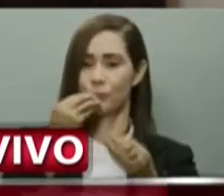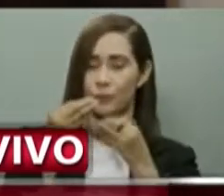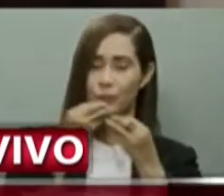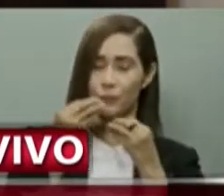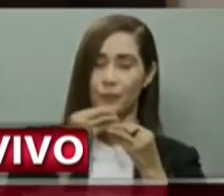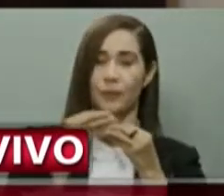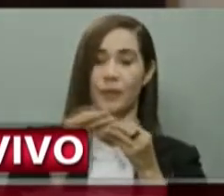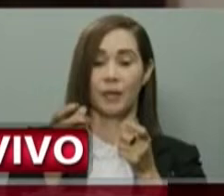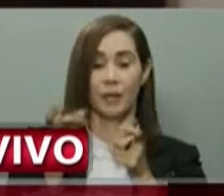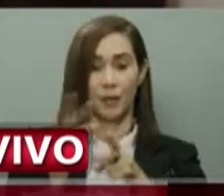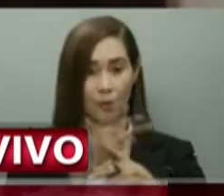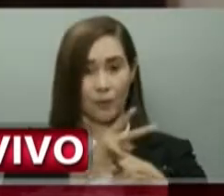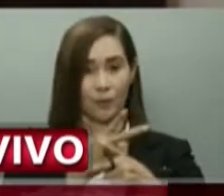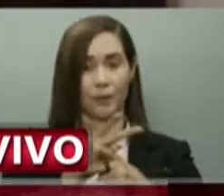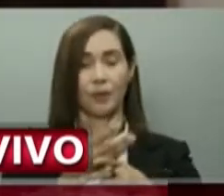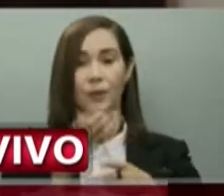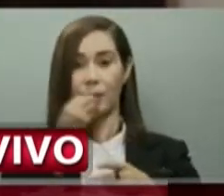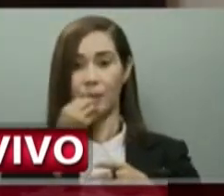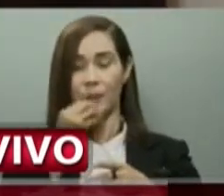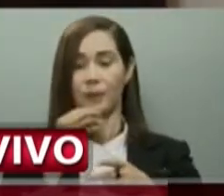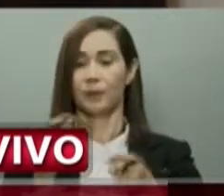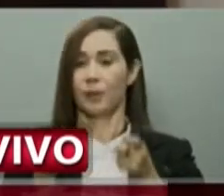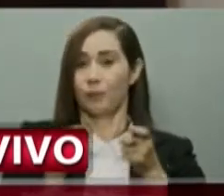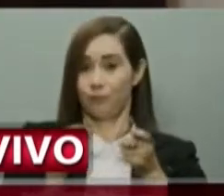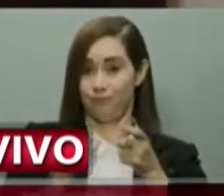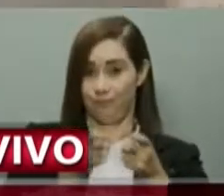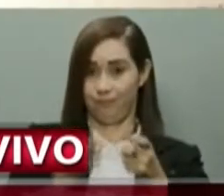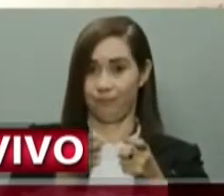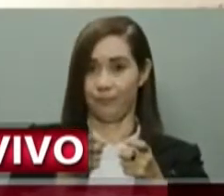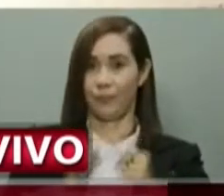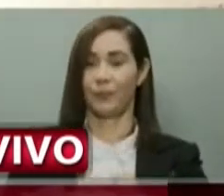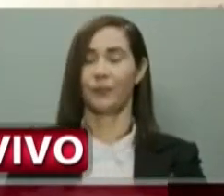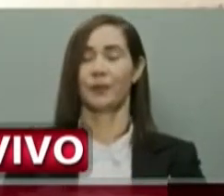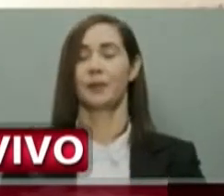seguridad alimentaria de la República Dominicana está garantizada.